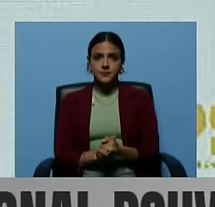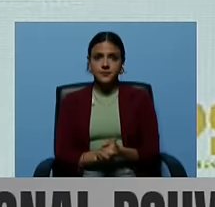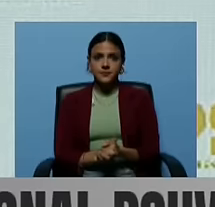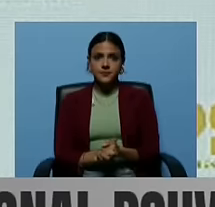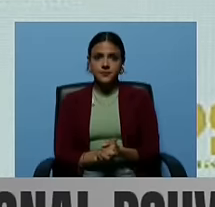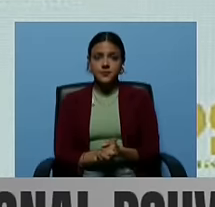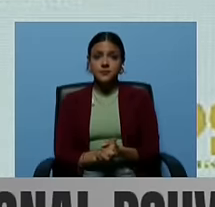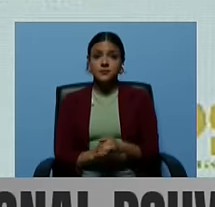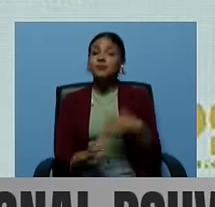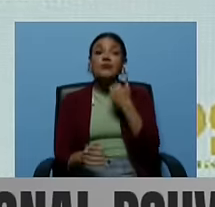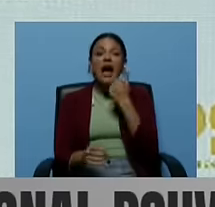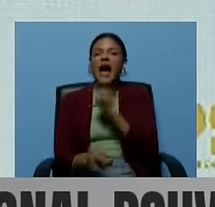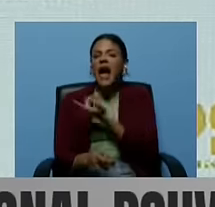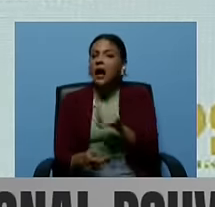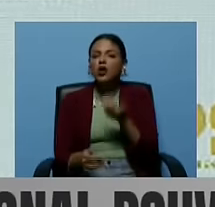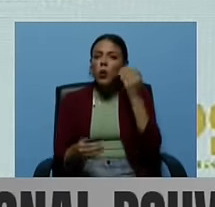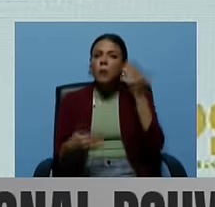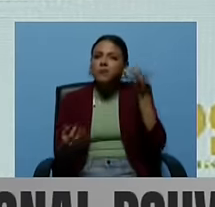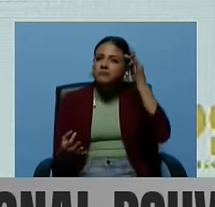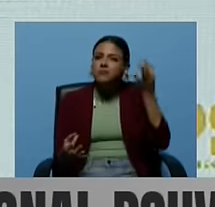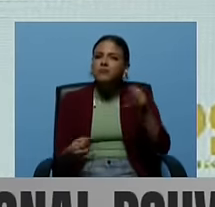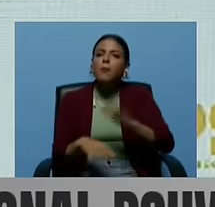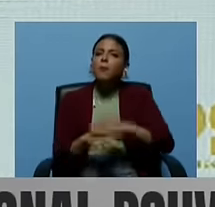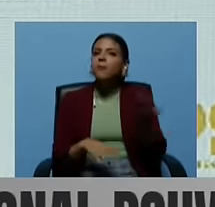Por algo será.